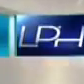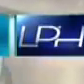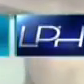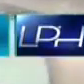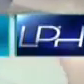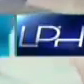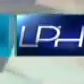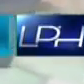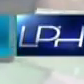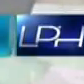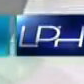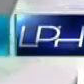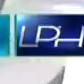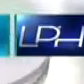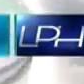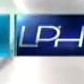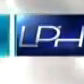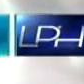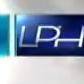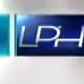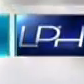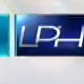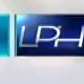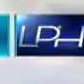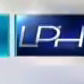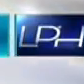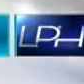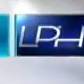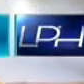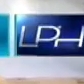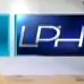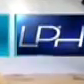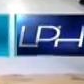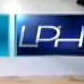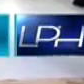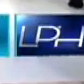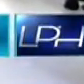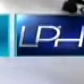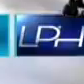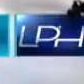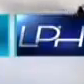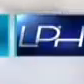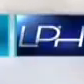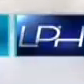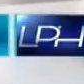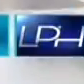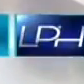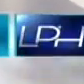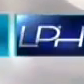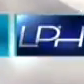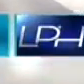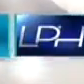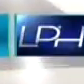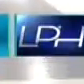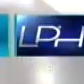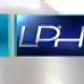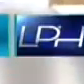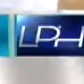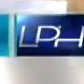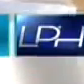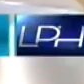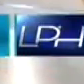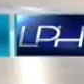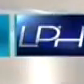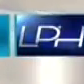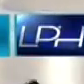casarme contigo, gaita bella, gaita mía, ser esa eterna alegría que en temporada consigo. Llevarte reina